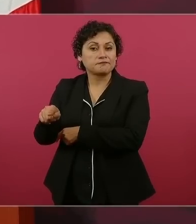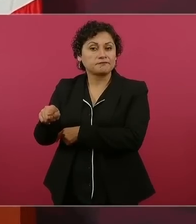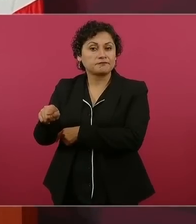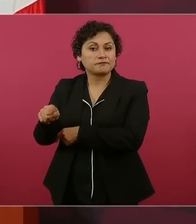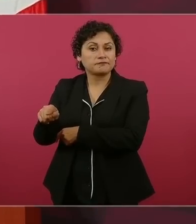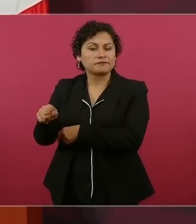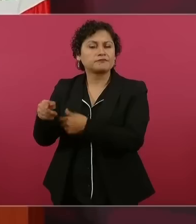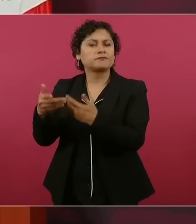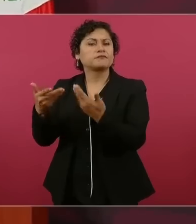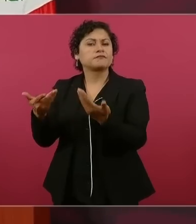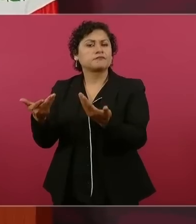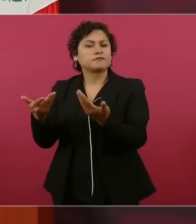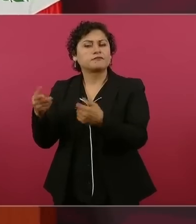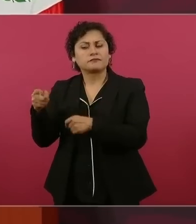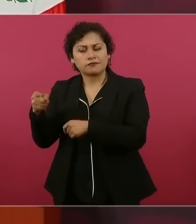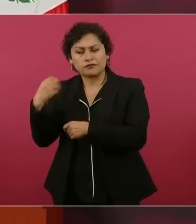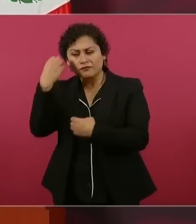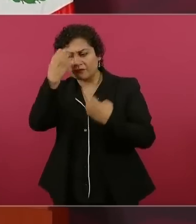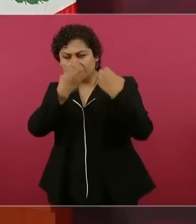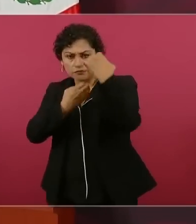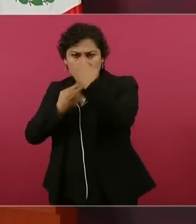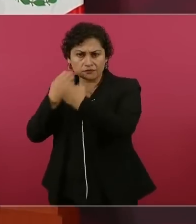hacen un análisis del porqué